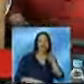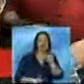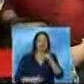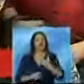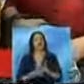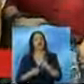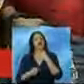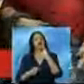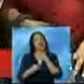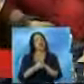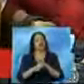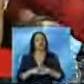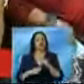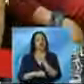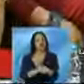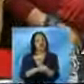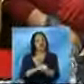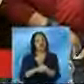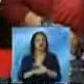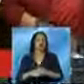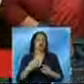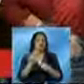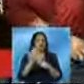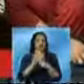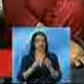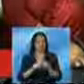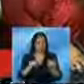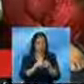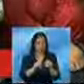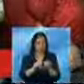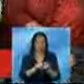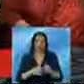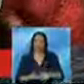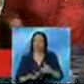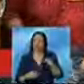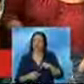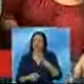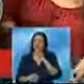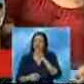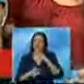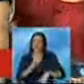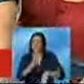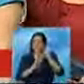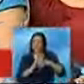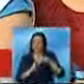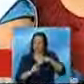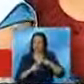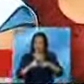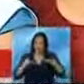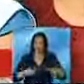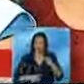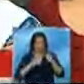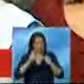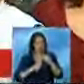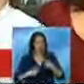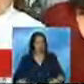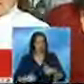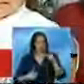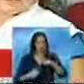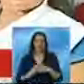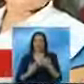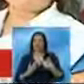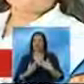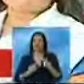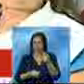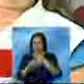instituto tecnológico del calzado, ya que gran parte, hablamos del 70% de las personas que viven en El Porvenir, se dedican a este negocio aquí